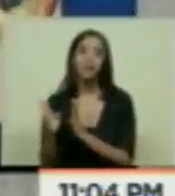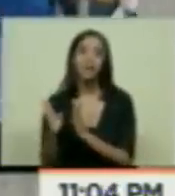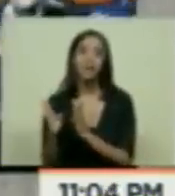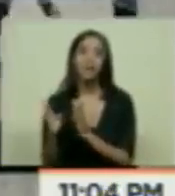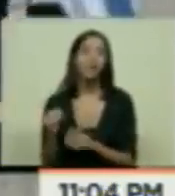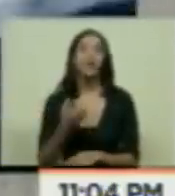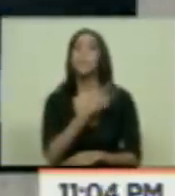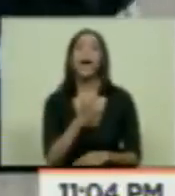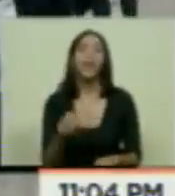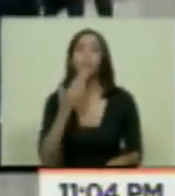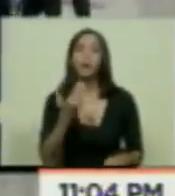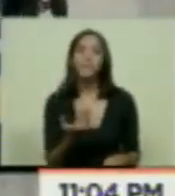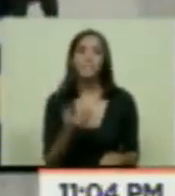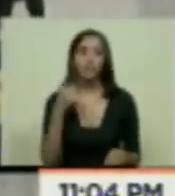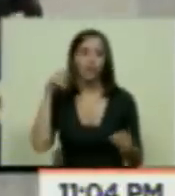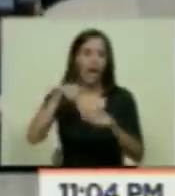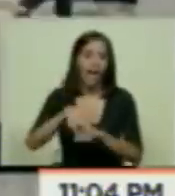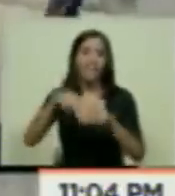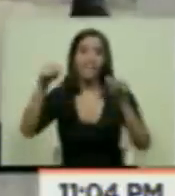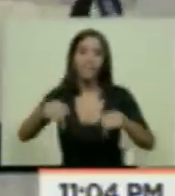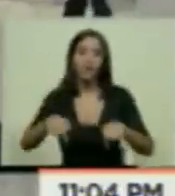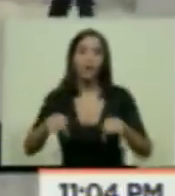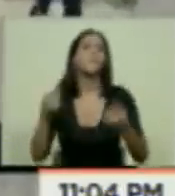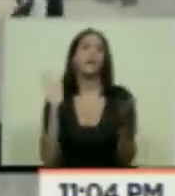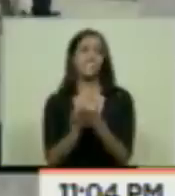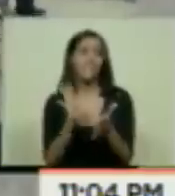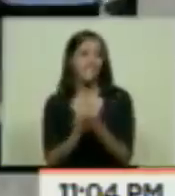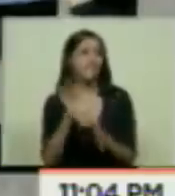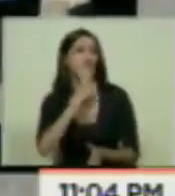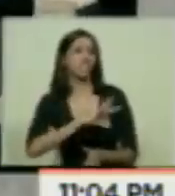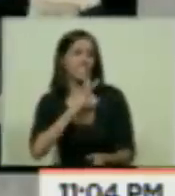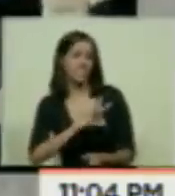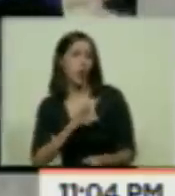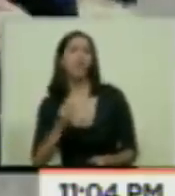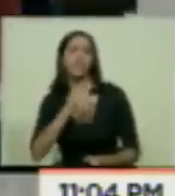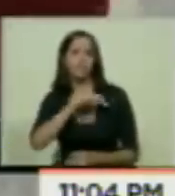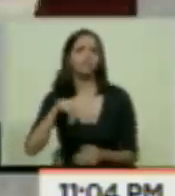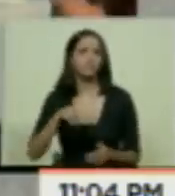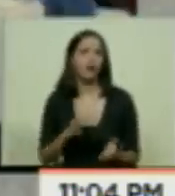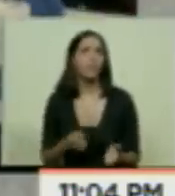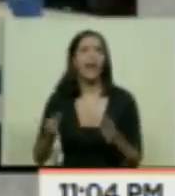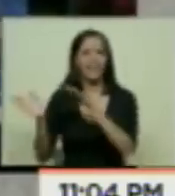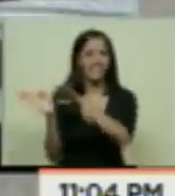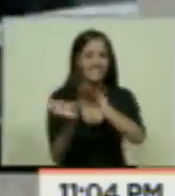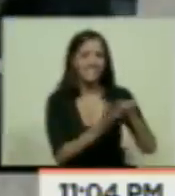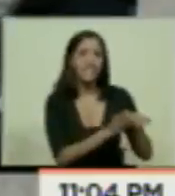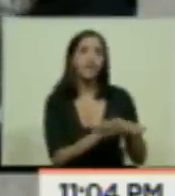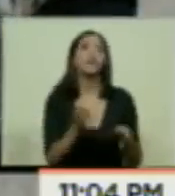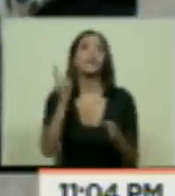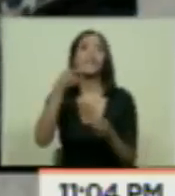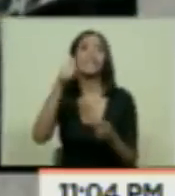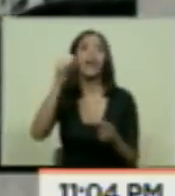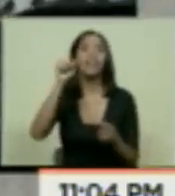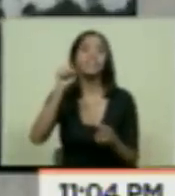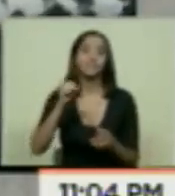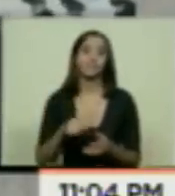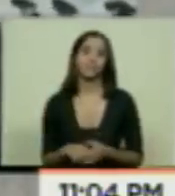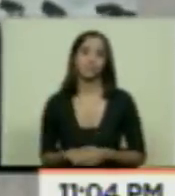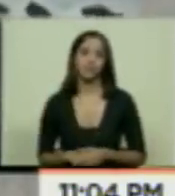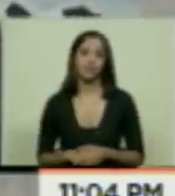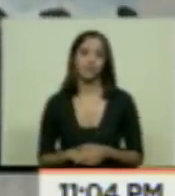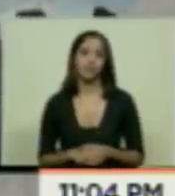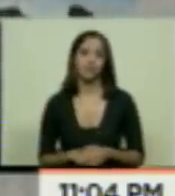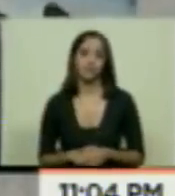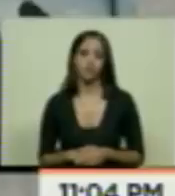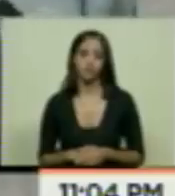dejar que nos hagan esto. Pero entonces, tranquilo, señor, tranquilo, señora, que vamos a quitar esto para que le venga el gas. No podemos realizar los cierres